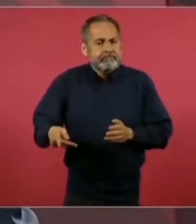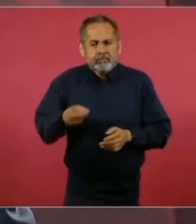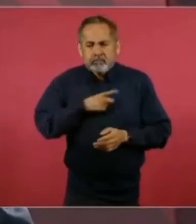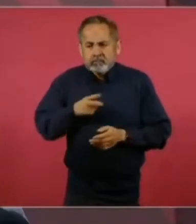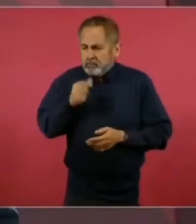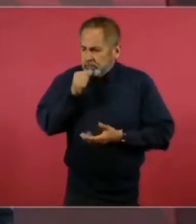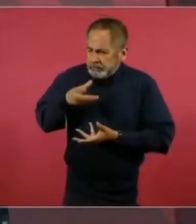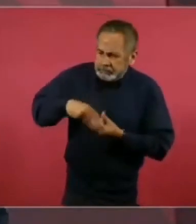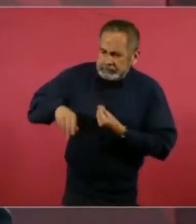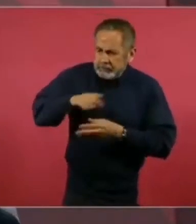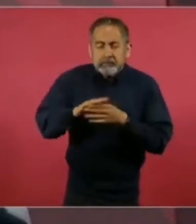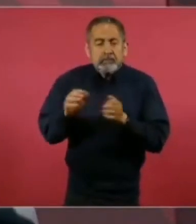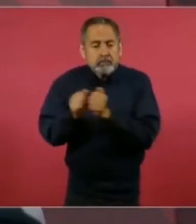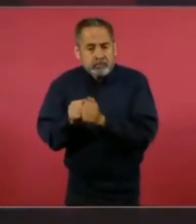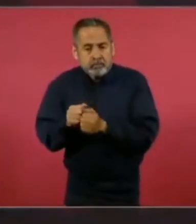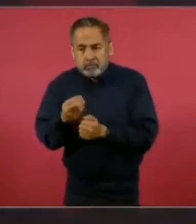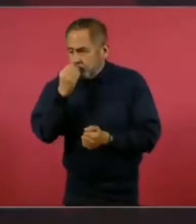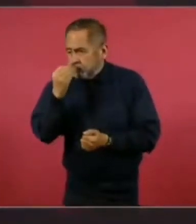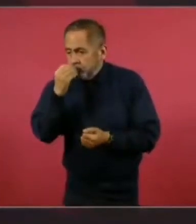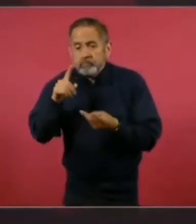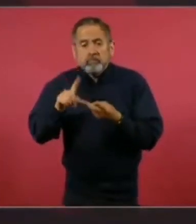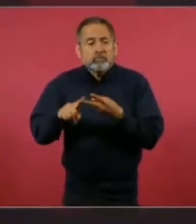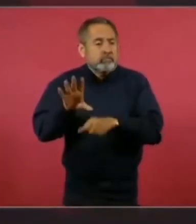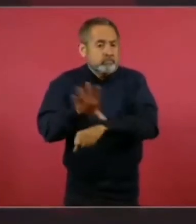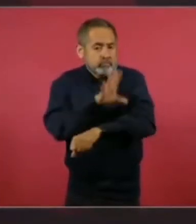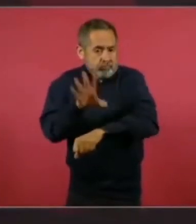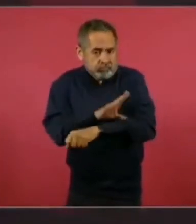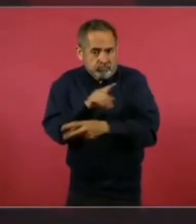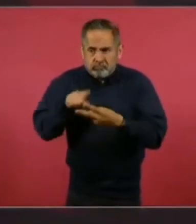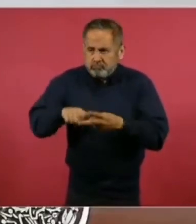autosuficiencia energética. Avanzamos